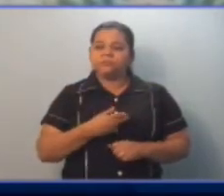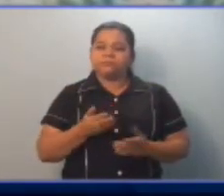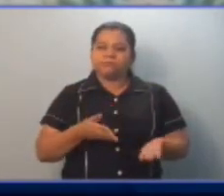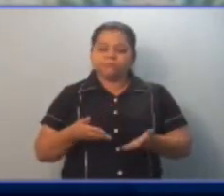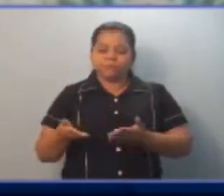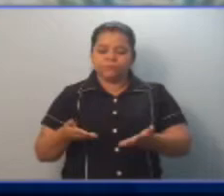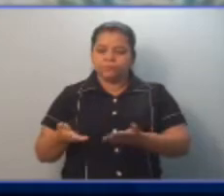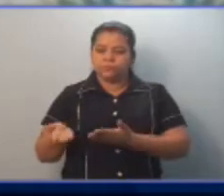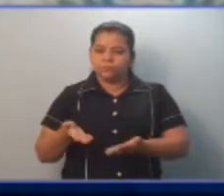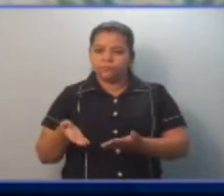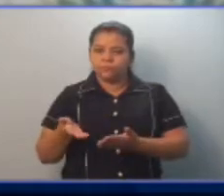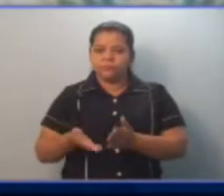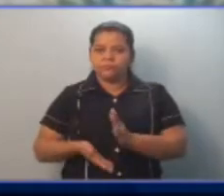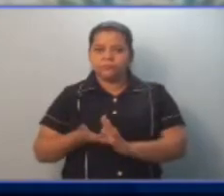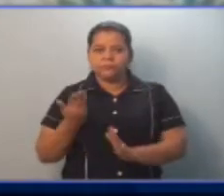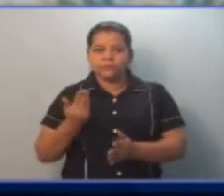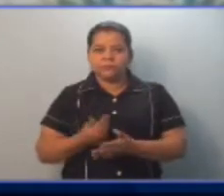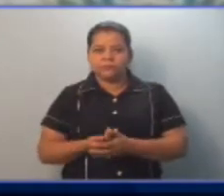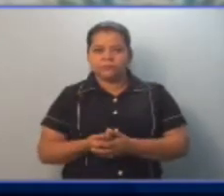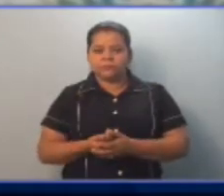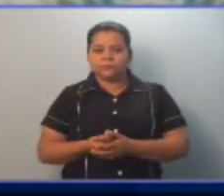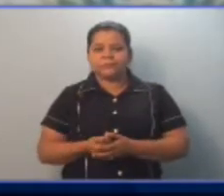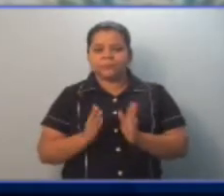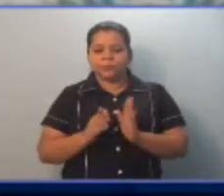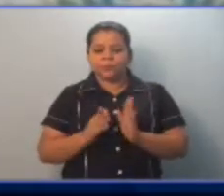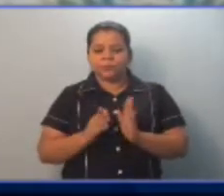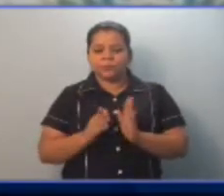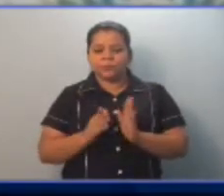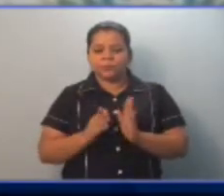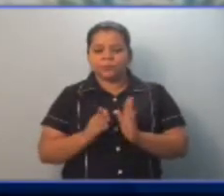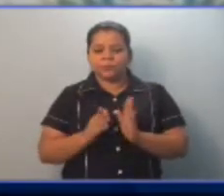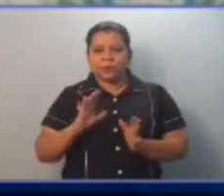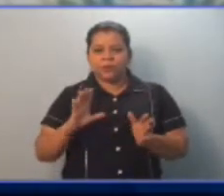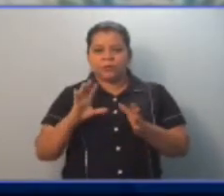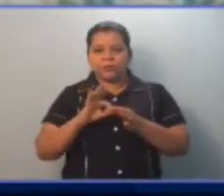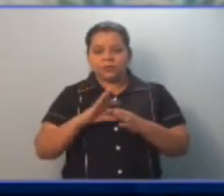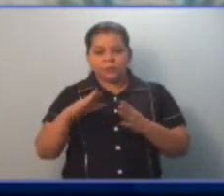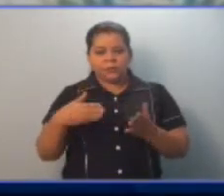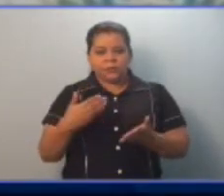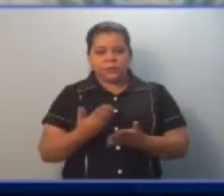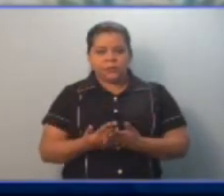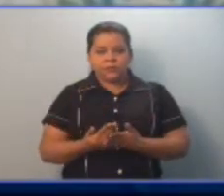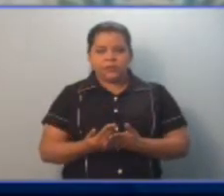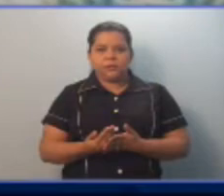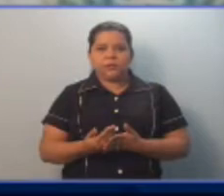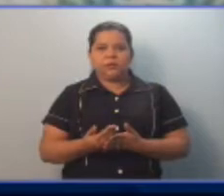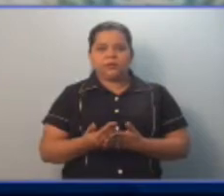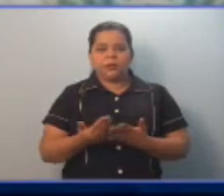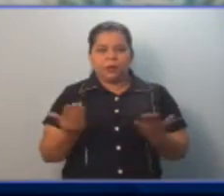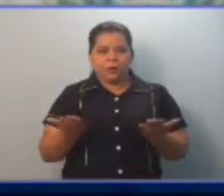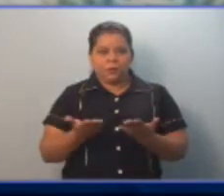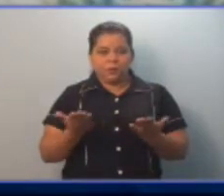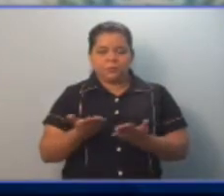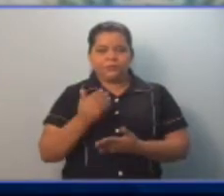servicio de la institución pues en el eventual caso que sea